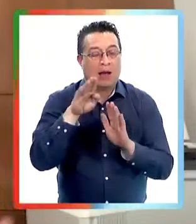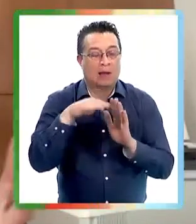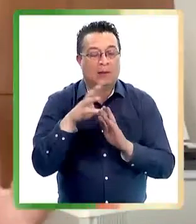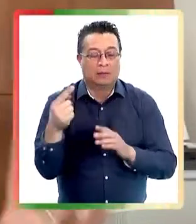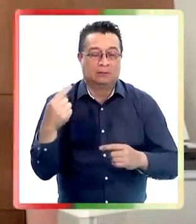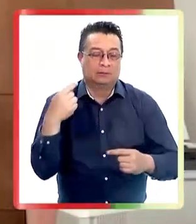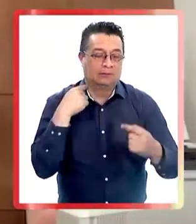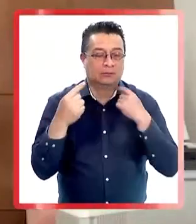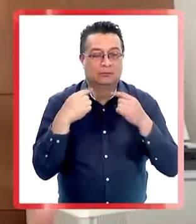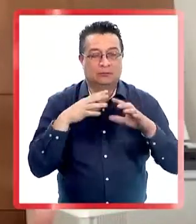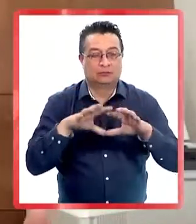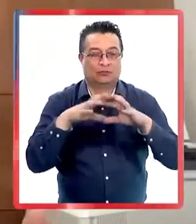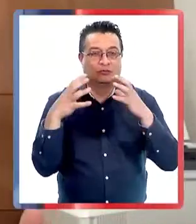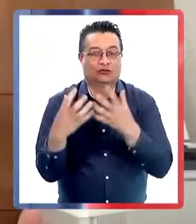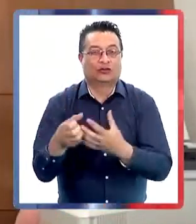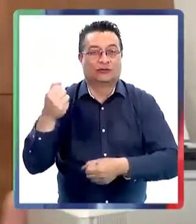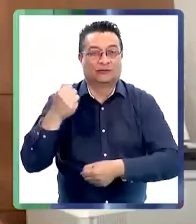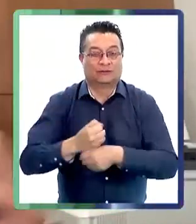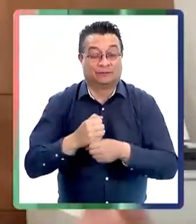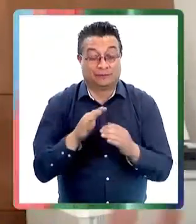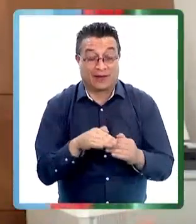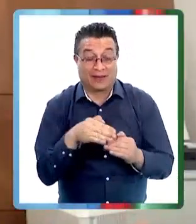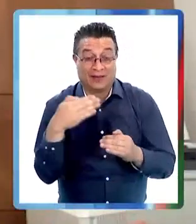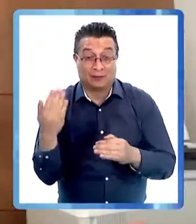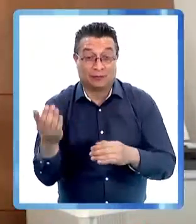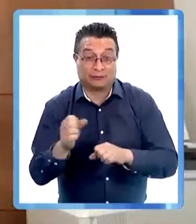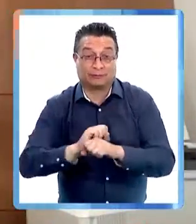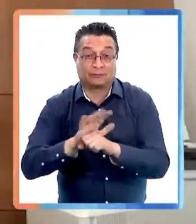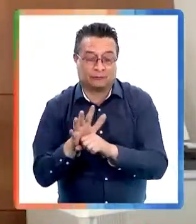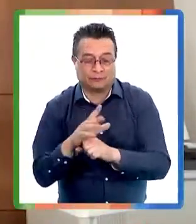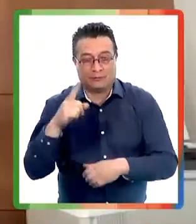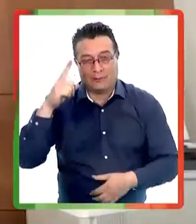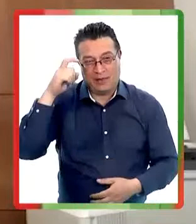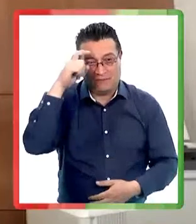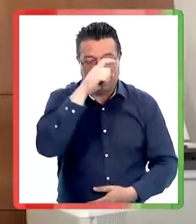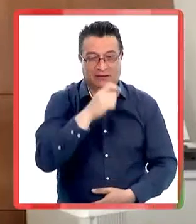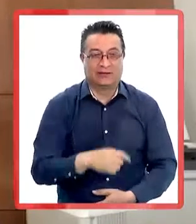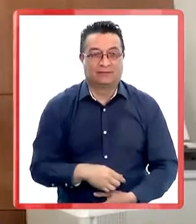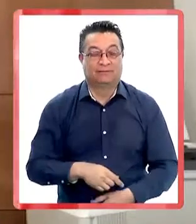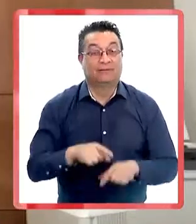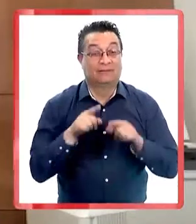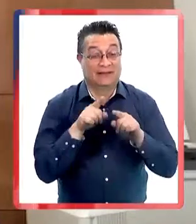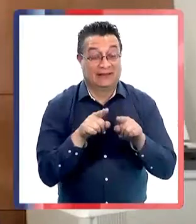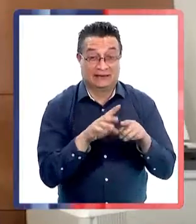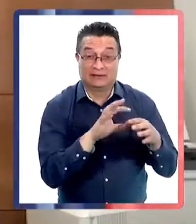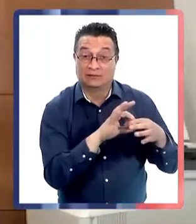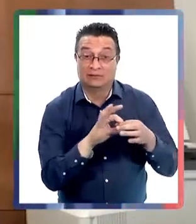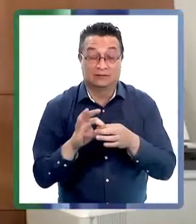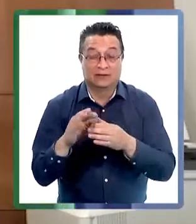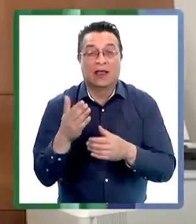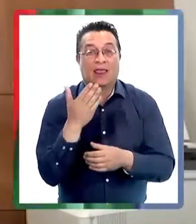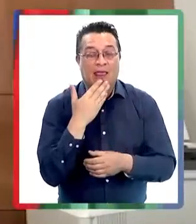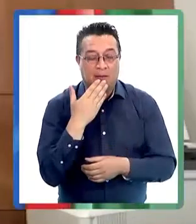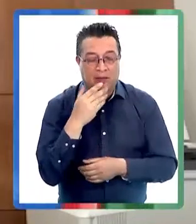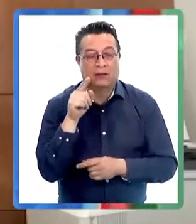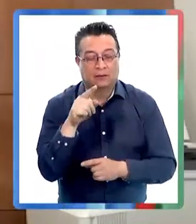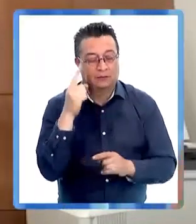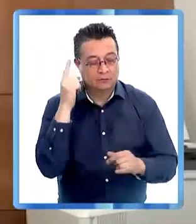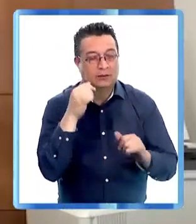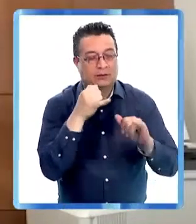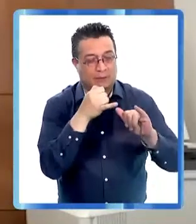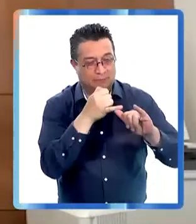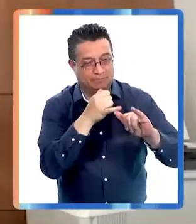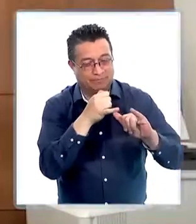la reinserción en el mundo del trabajo después de la pandemia le ha costado más. Y en ese sentido también es parte de las